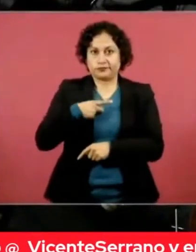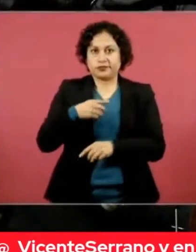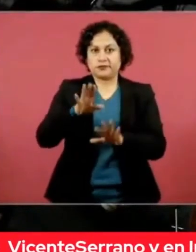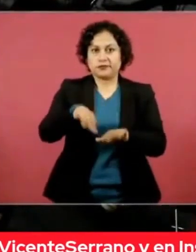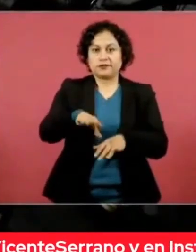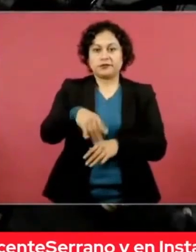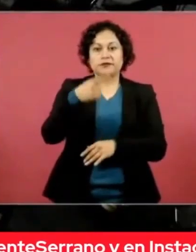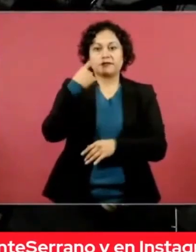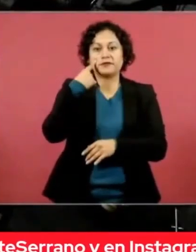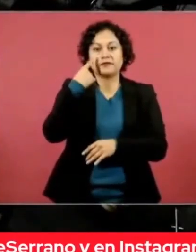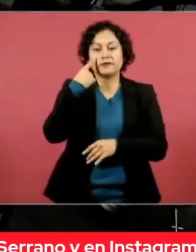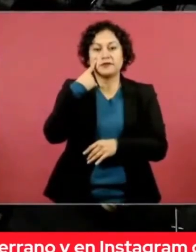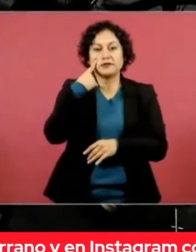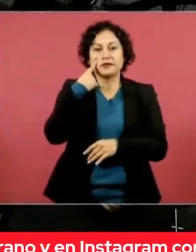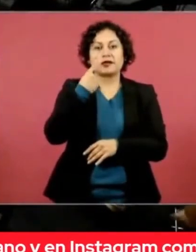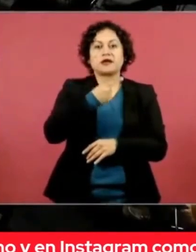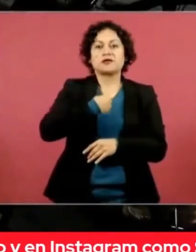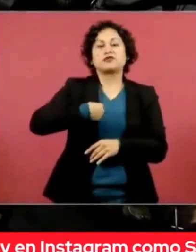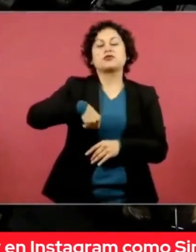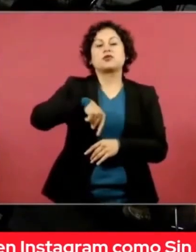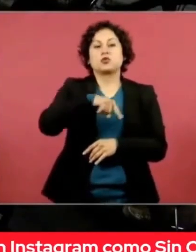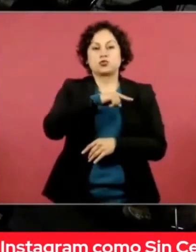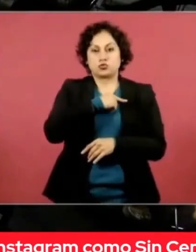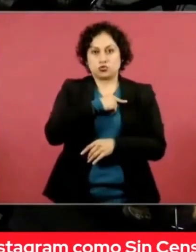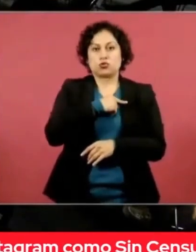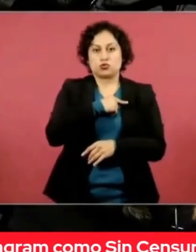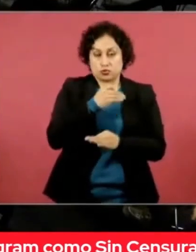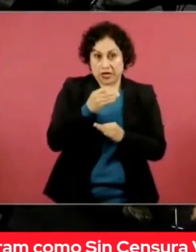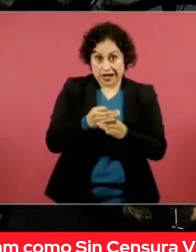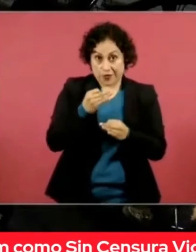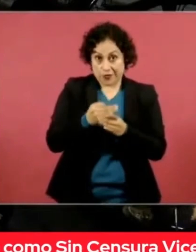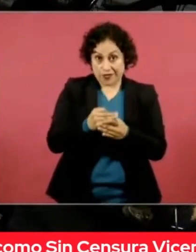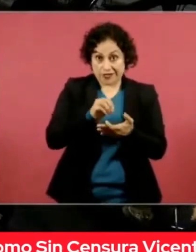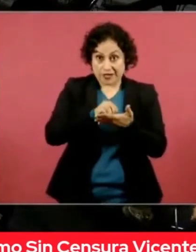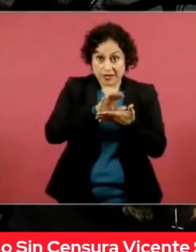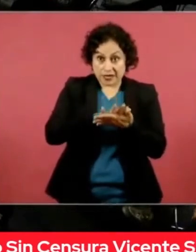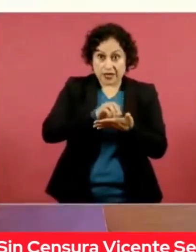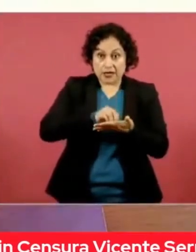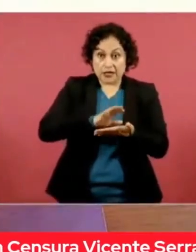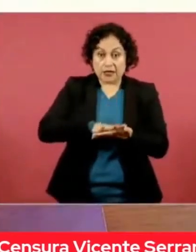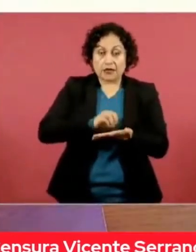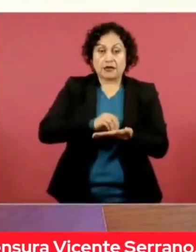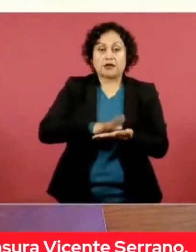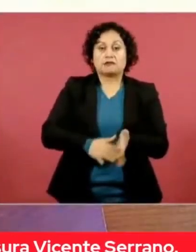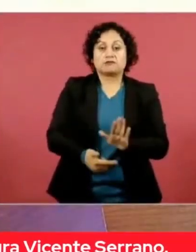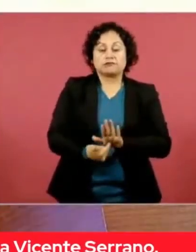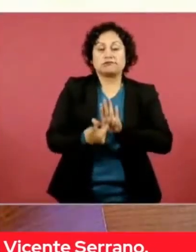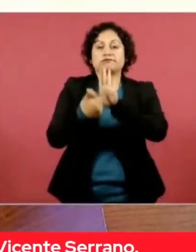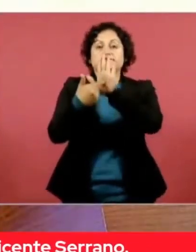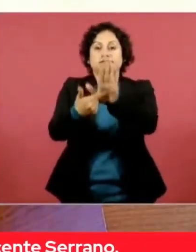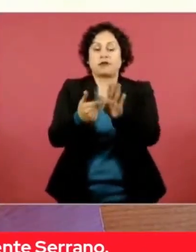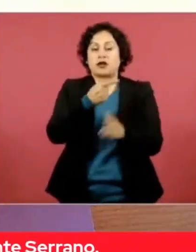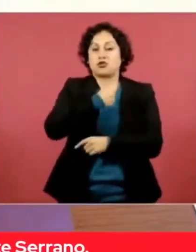quisimos hacerlo ahora y lo cuidamos lo cuidamos